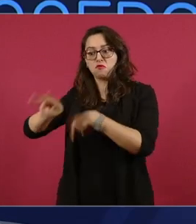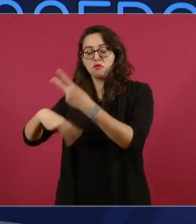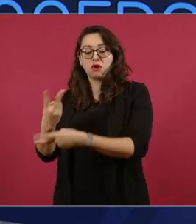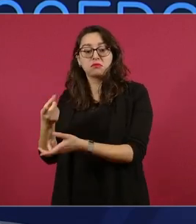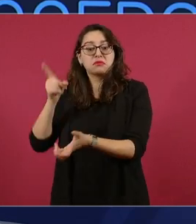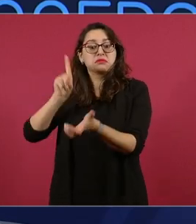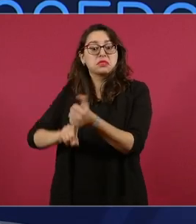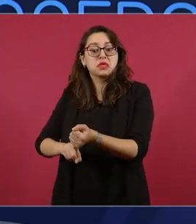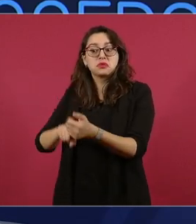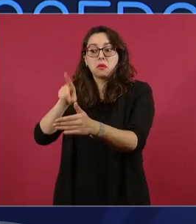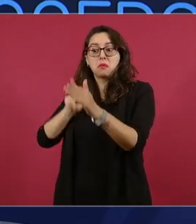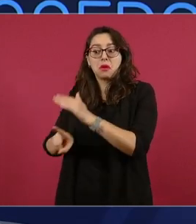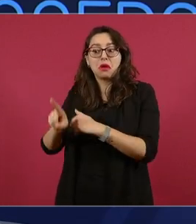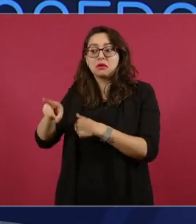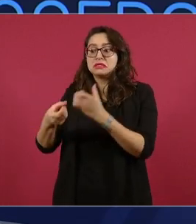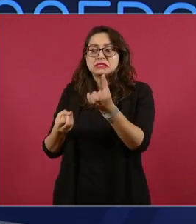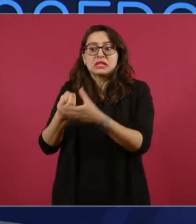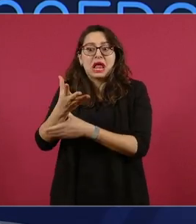mentiras.